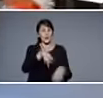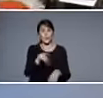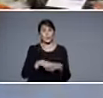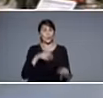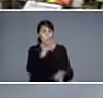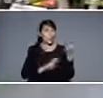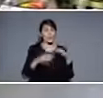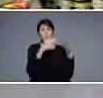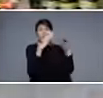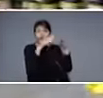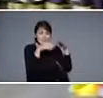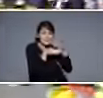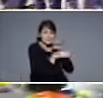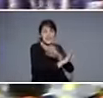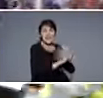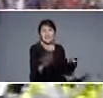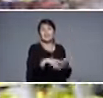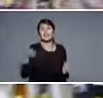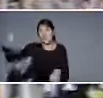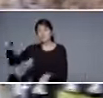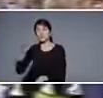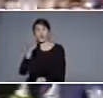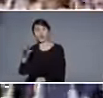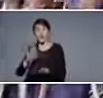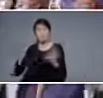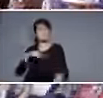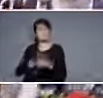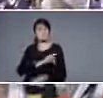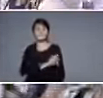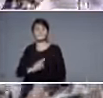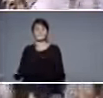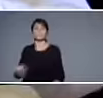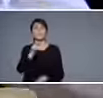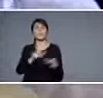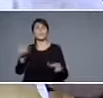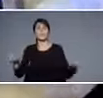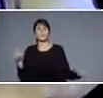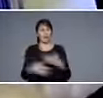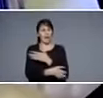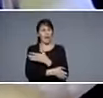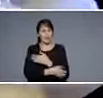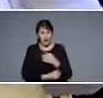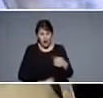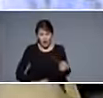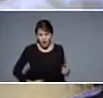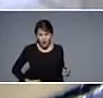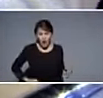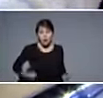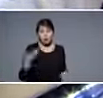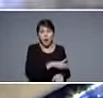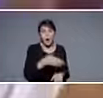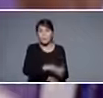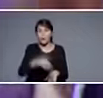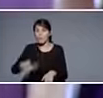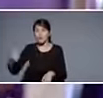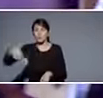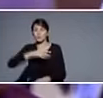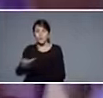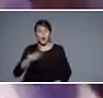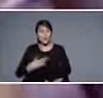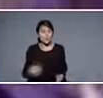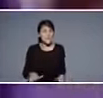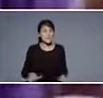un techo, el techo que te prometieron. La gente se muere de hambre y aquí no nos ayuda